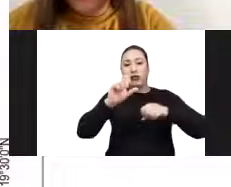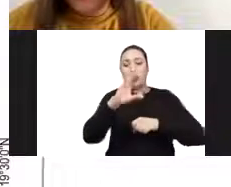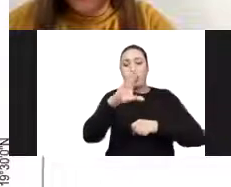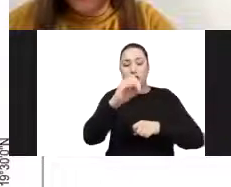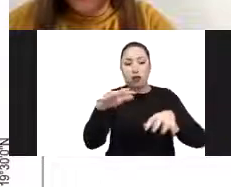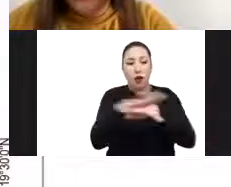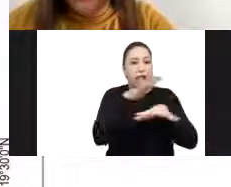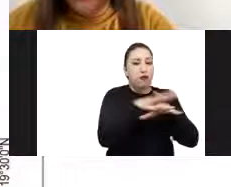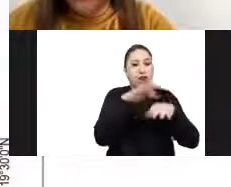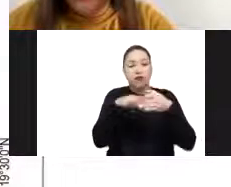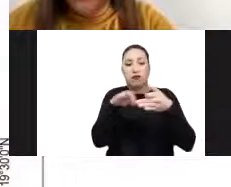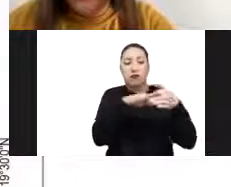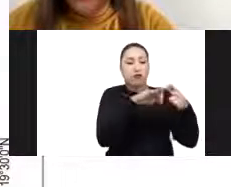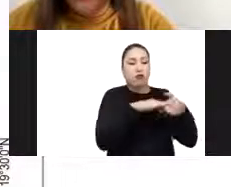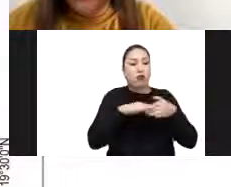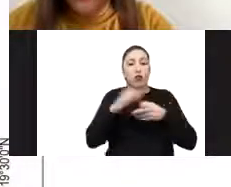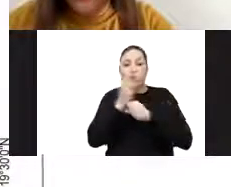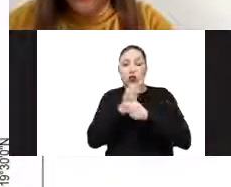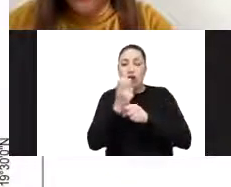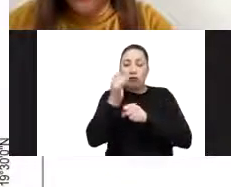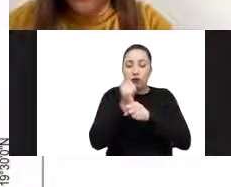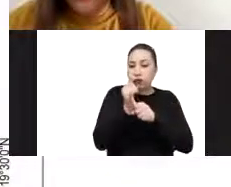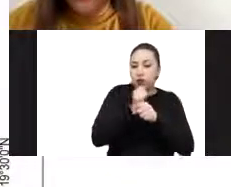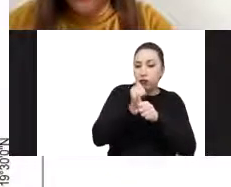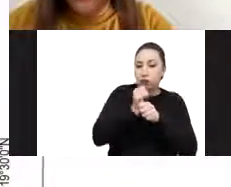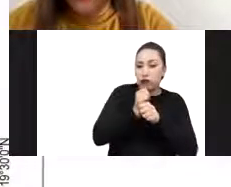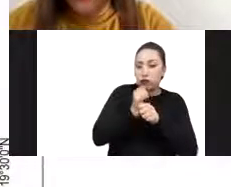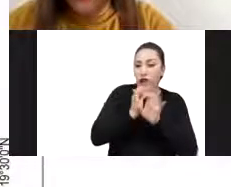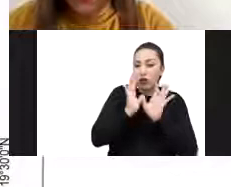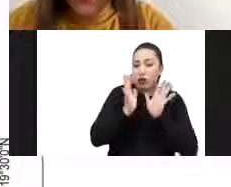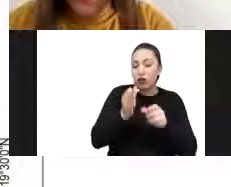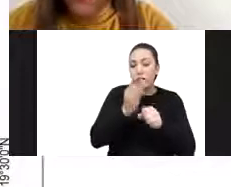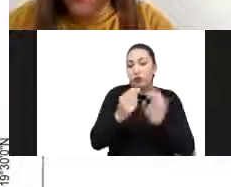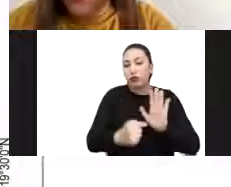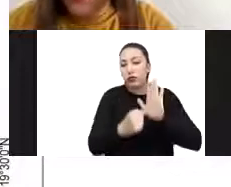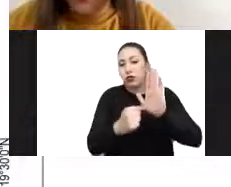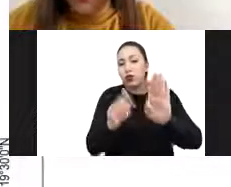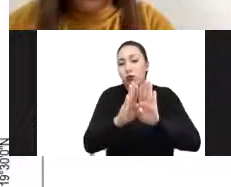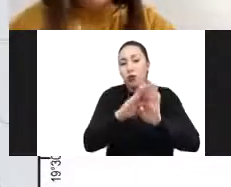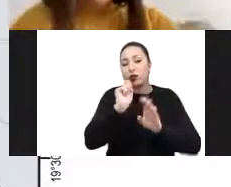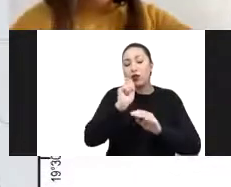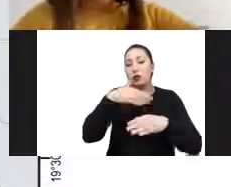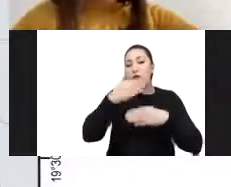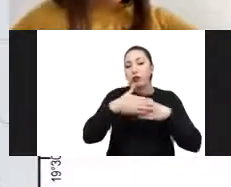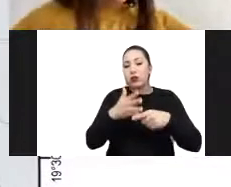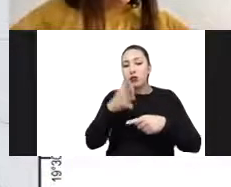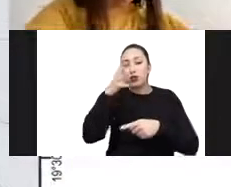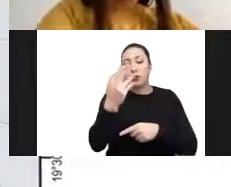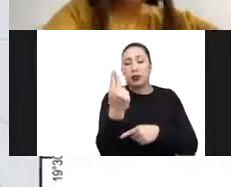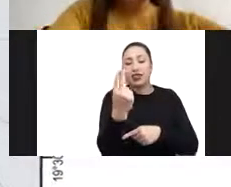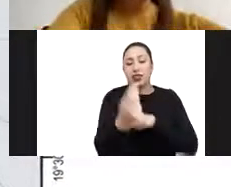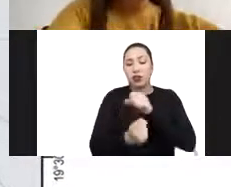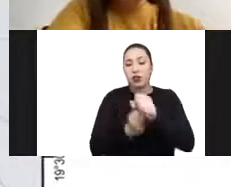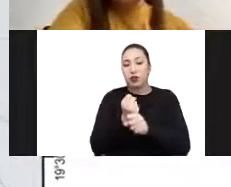la precipitación que hemos estudiado, y que estamos proyectando hacia 25 años. También